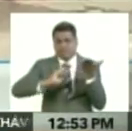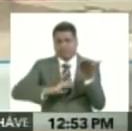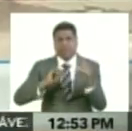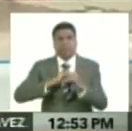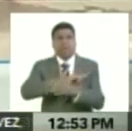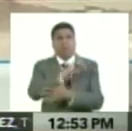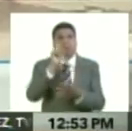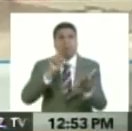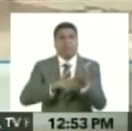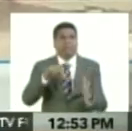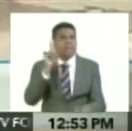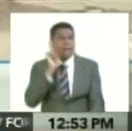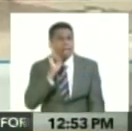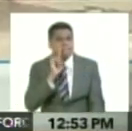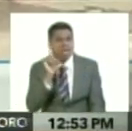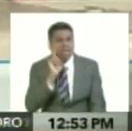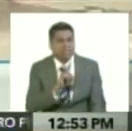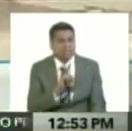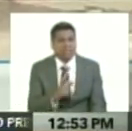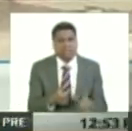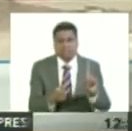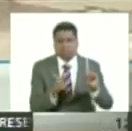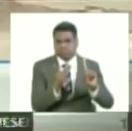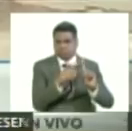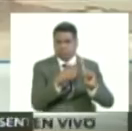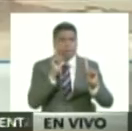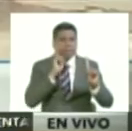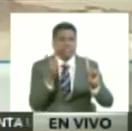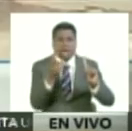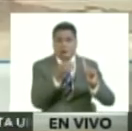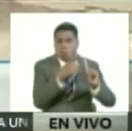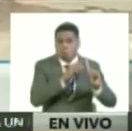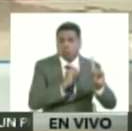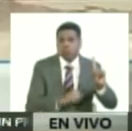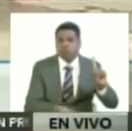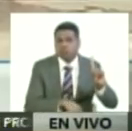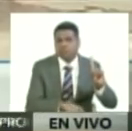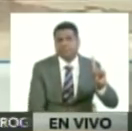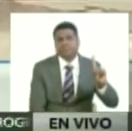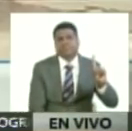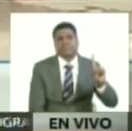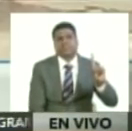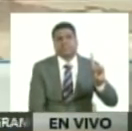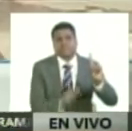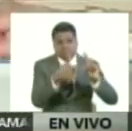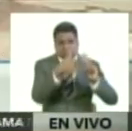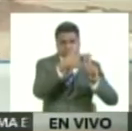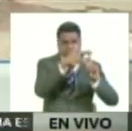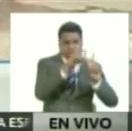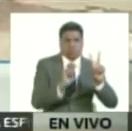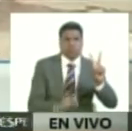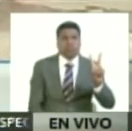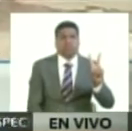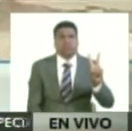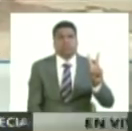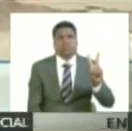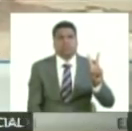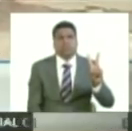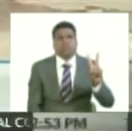completamente falso, espejismo número uno de la llamada MUD. Luego dicen, es muy